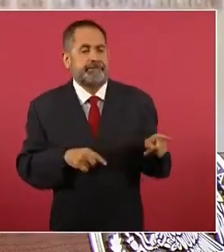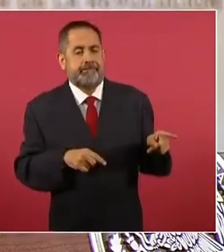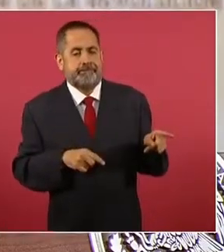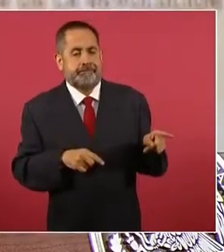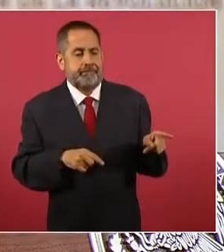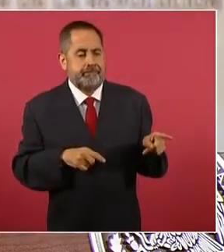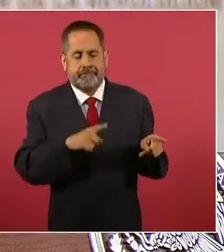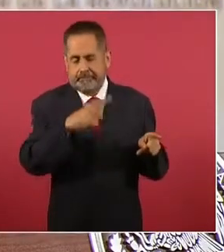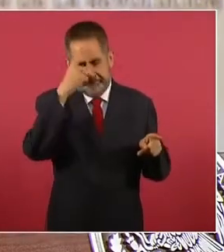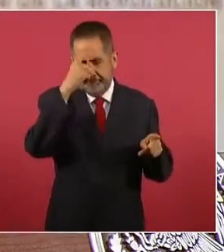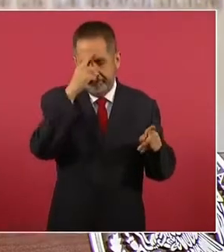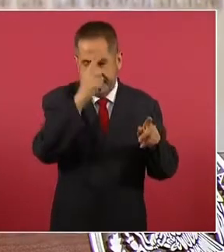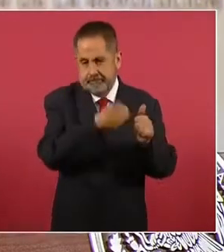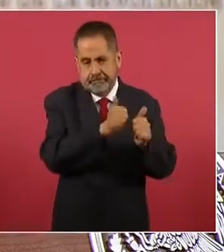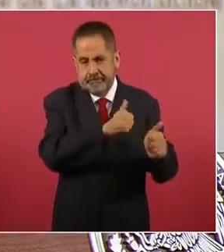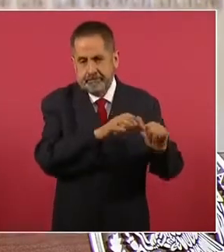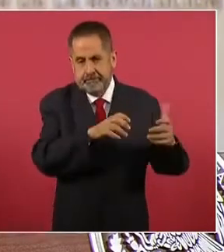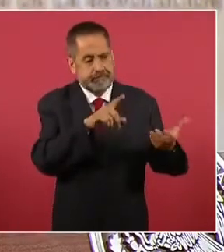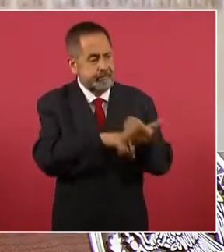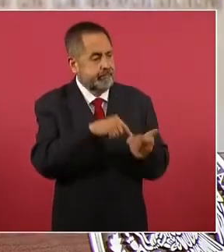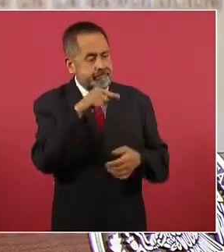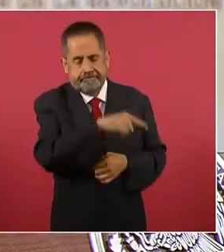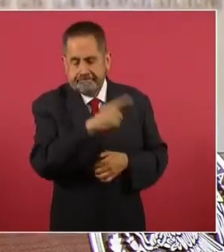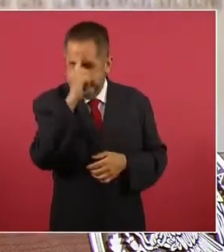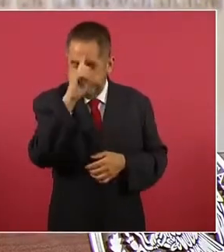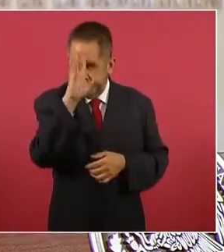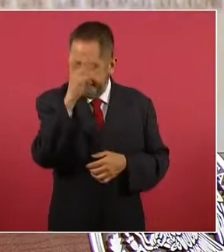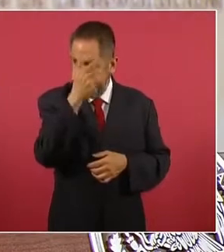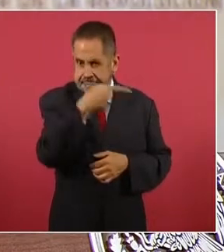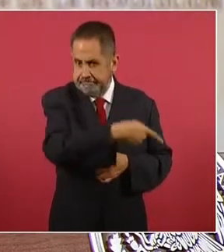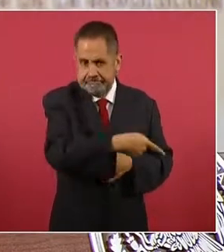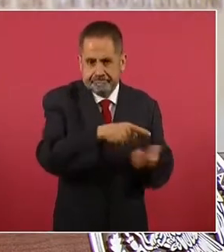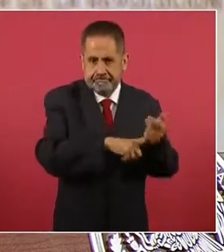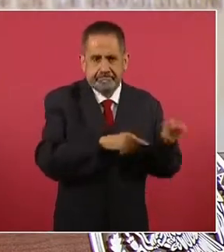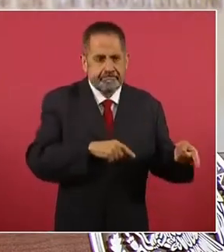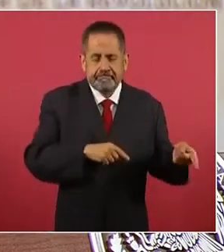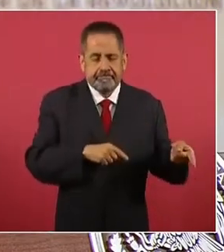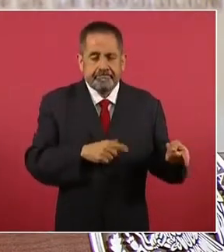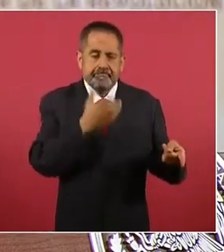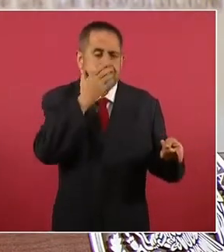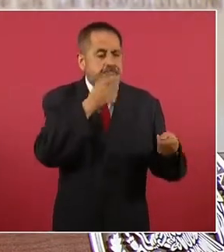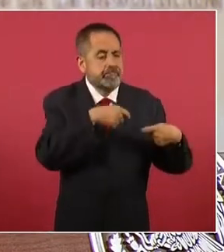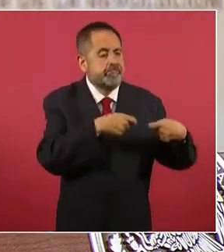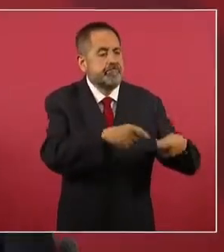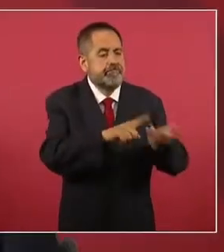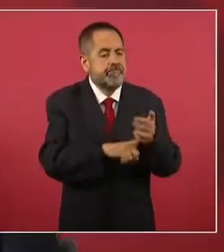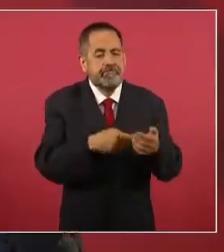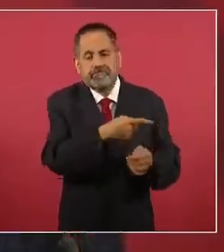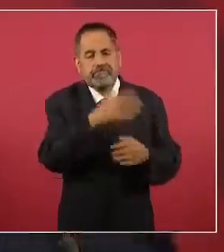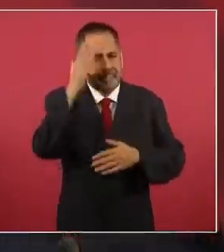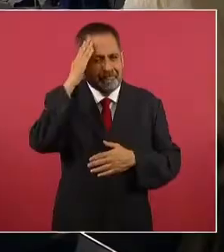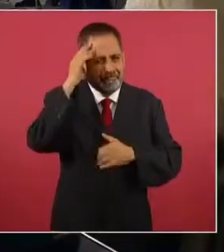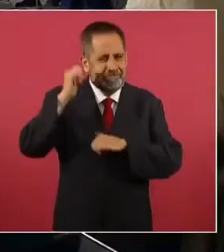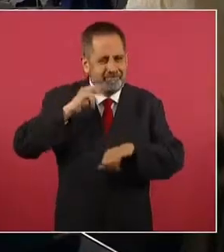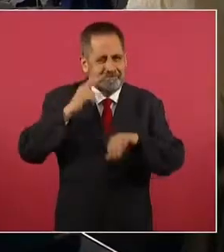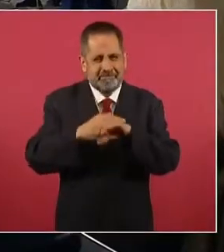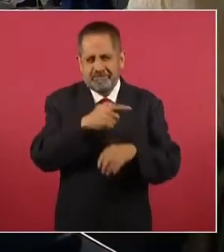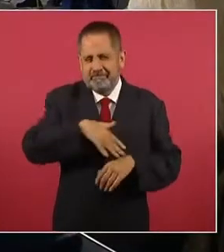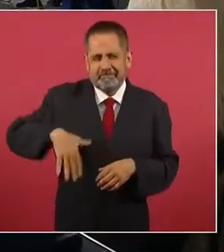Los retrógradas del conservadurismo, encabezado por Claudio y todos